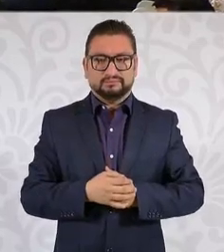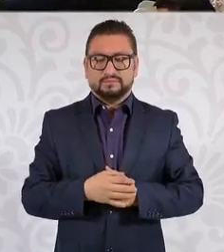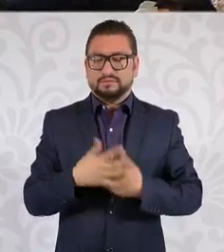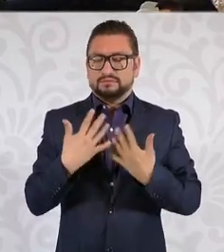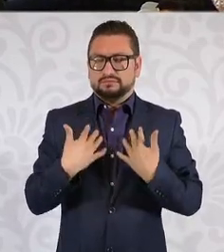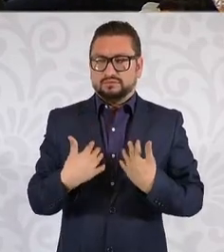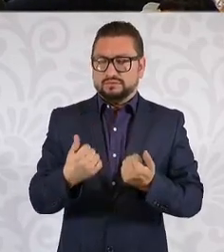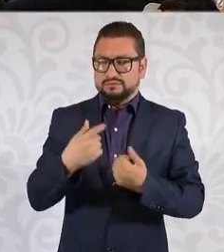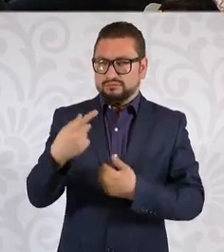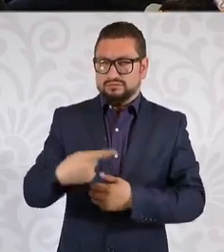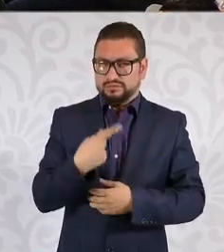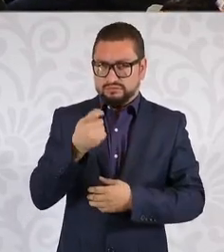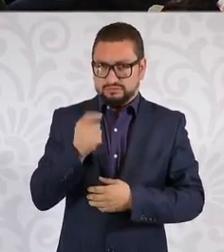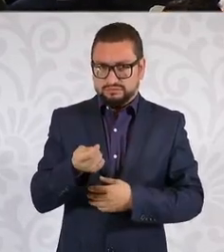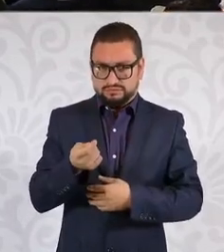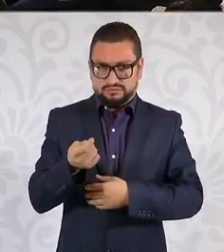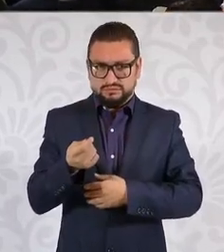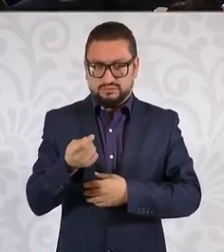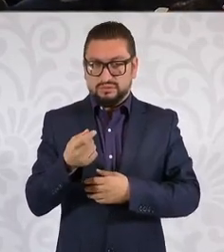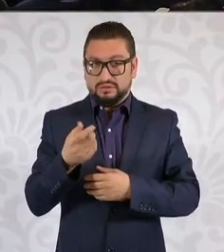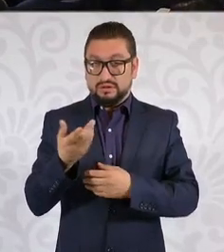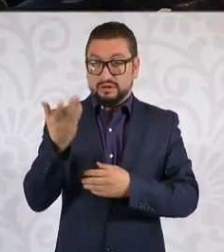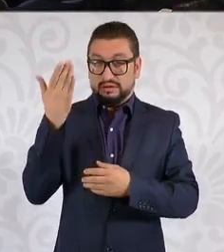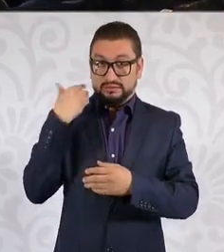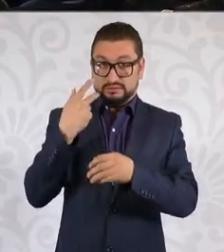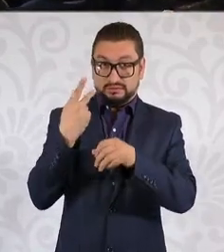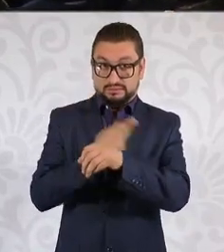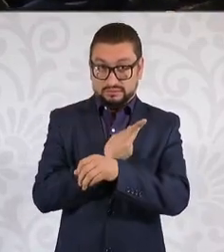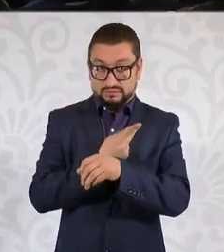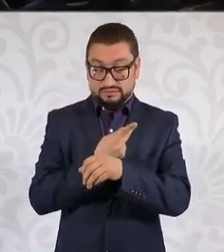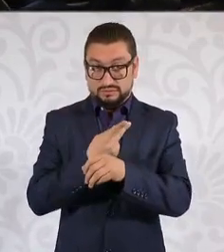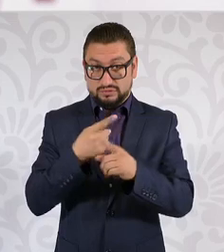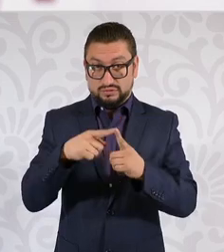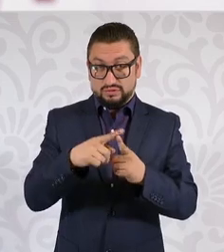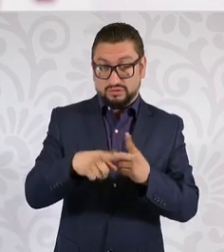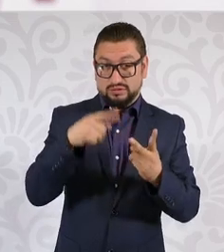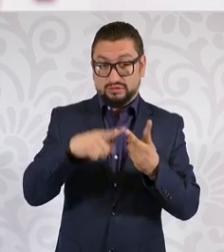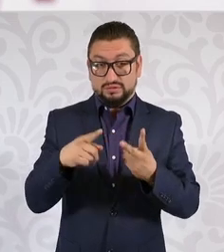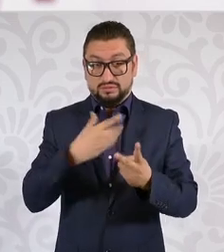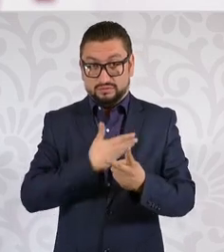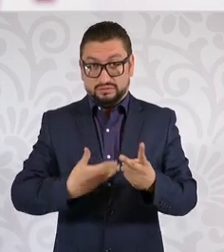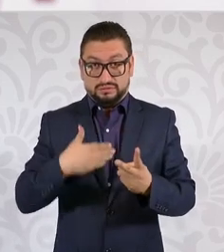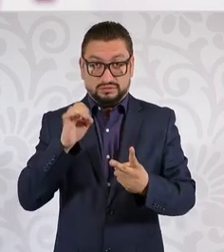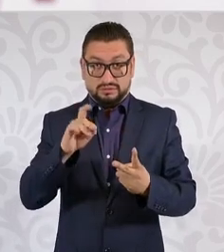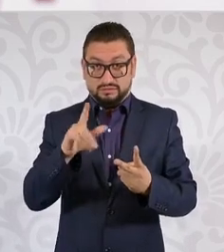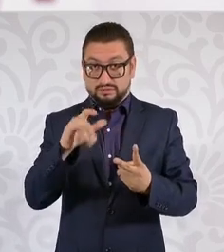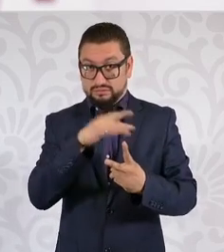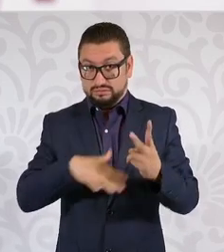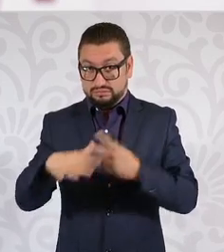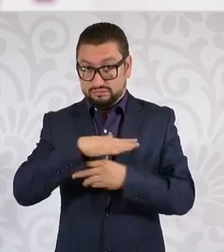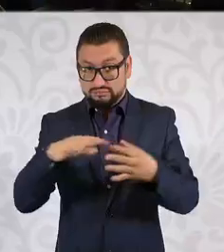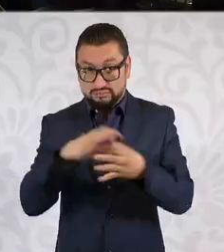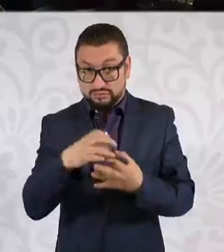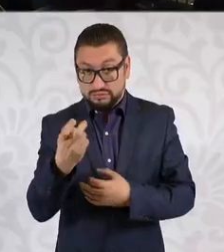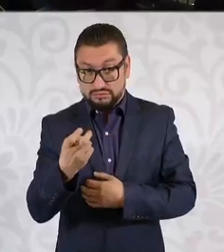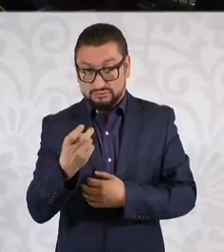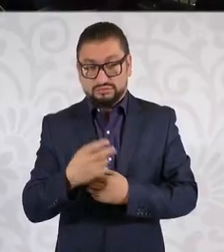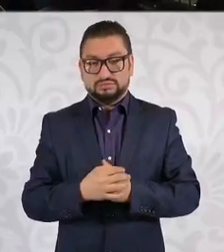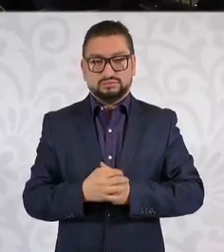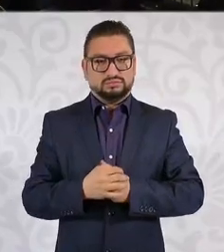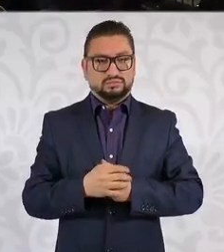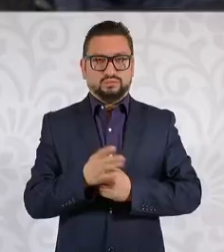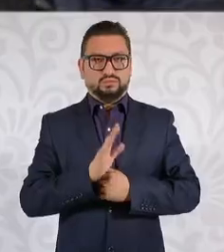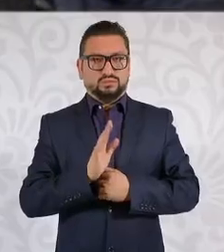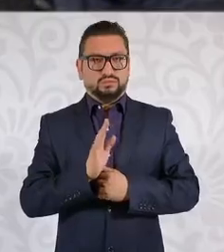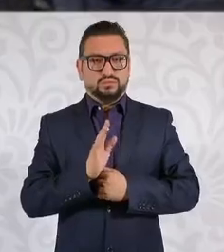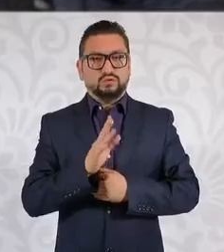entiendo bien tu pregunta. ¿Estás asociando lo que pasó hoy en el INAI con las declaraciones del presidente López Obrador? No, solamente